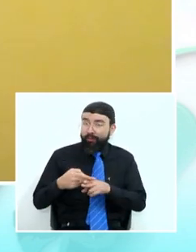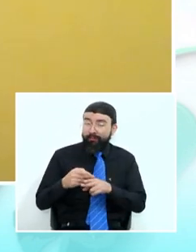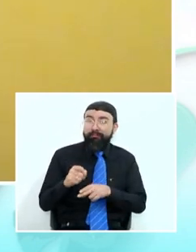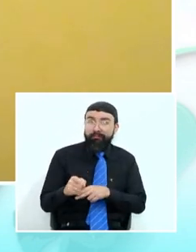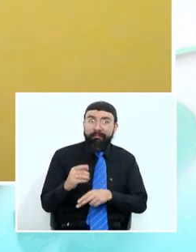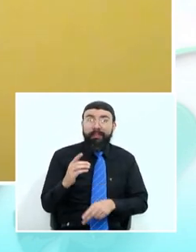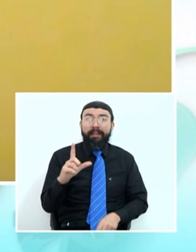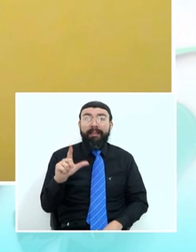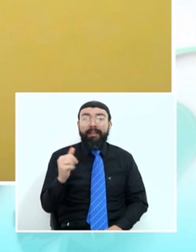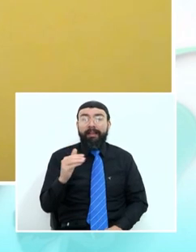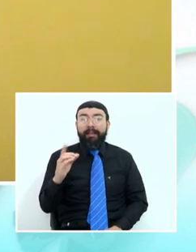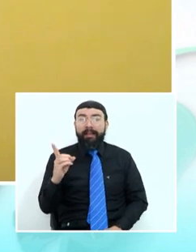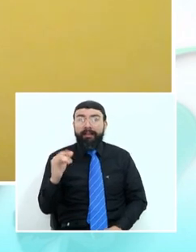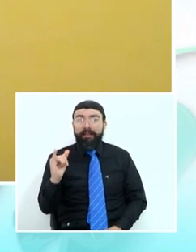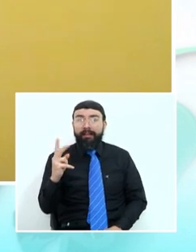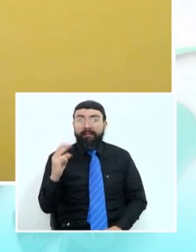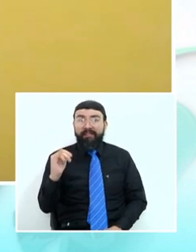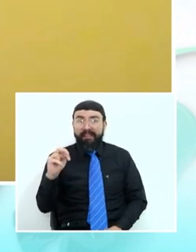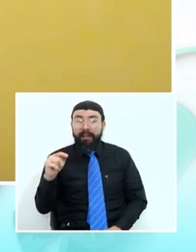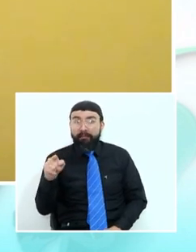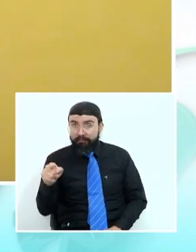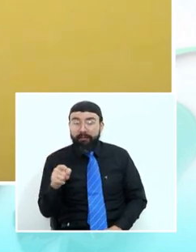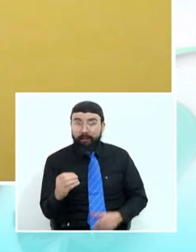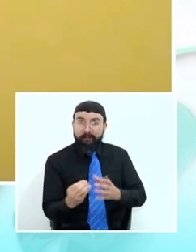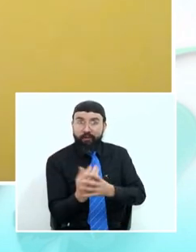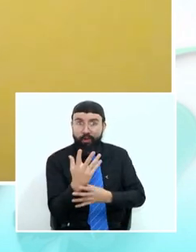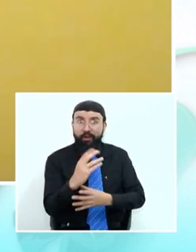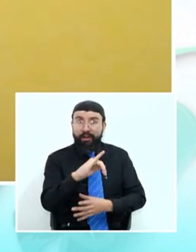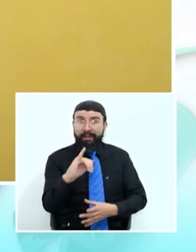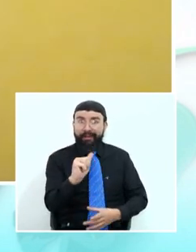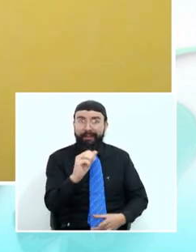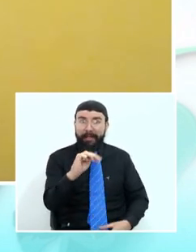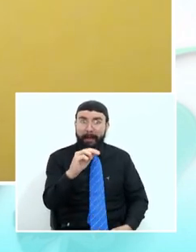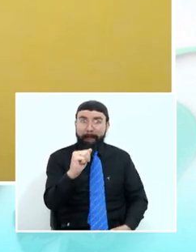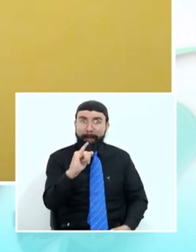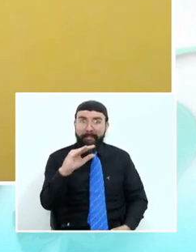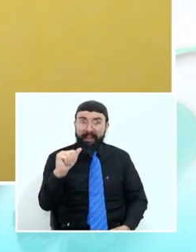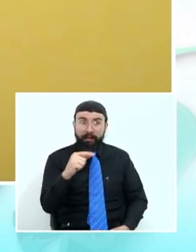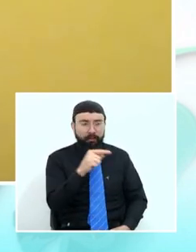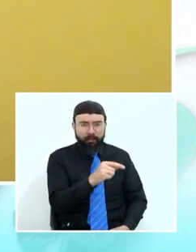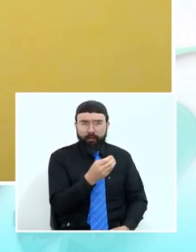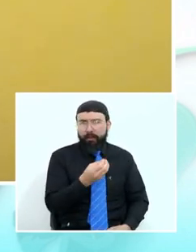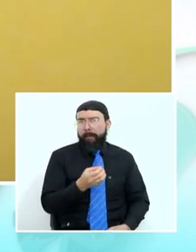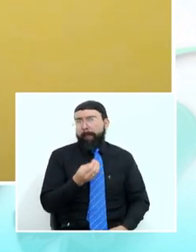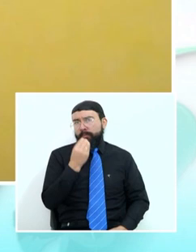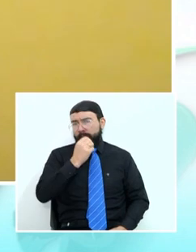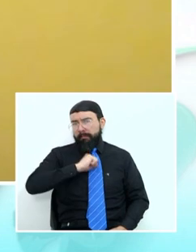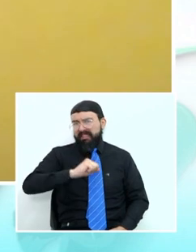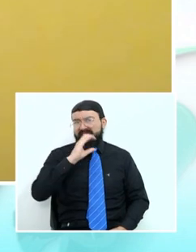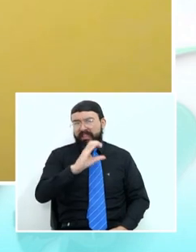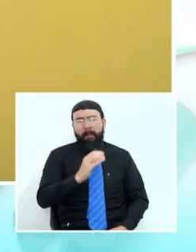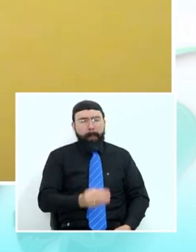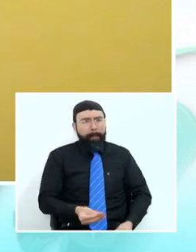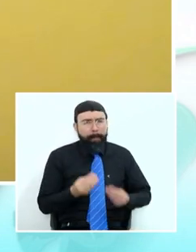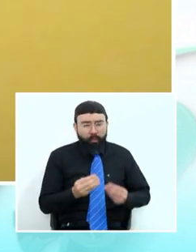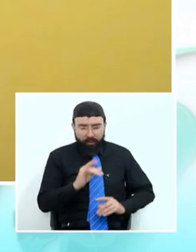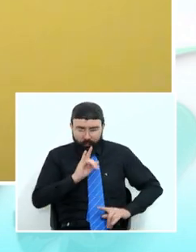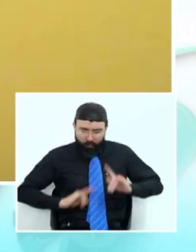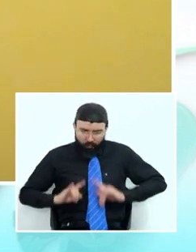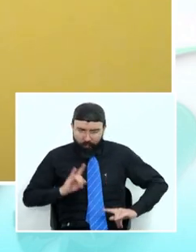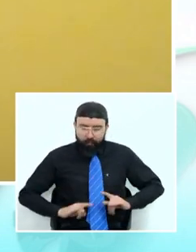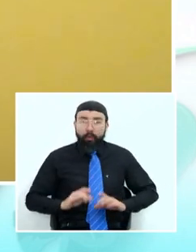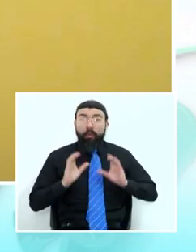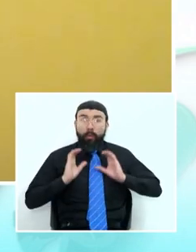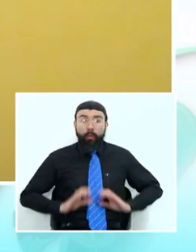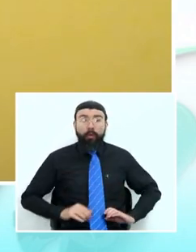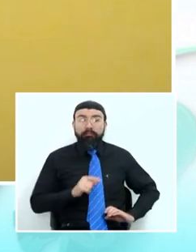C, el hibisco, tienen una cosa que le hemos descubierto últimamente, es que